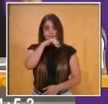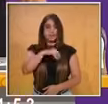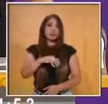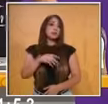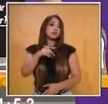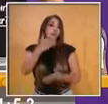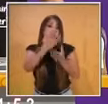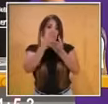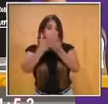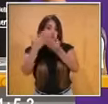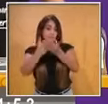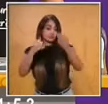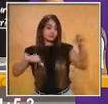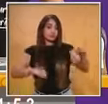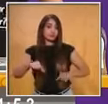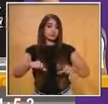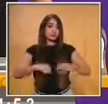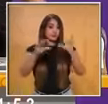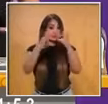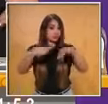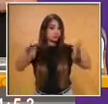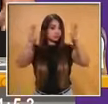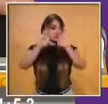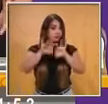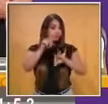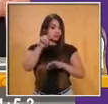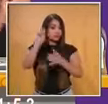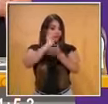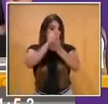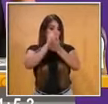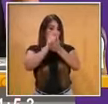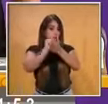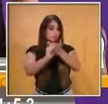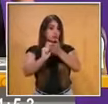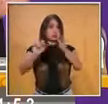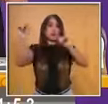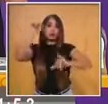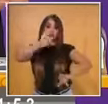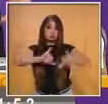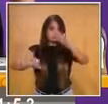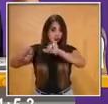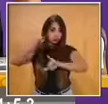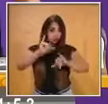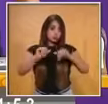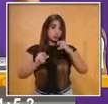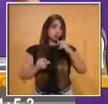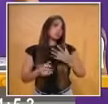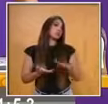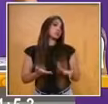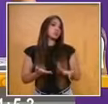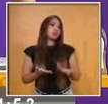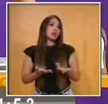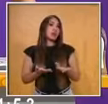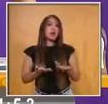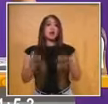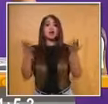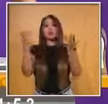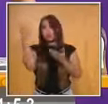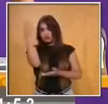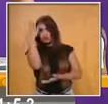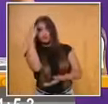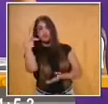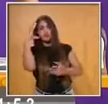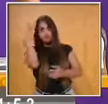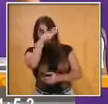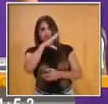experiencias, es importante que vayas tomando nota de tus experimentos, vayas tomando alguna fotografía.